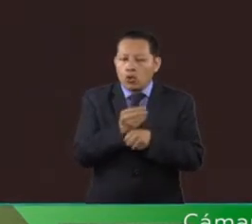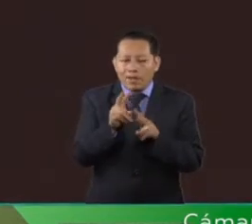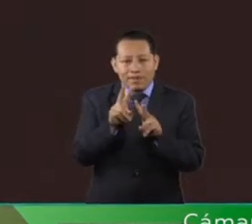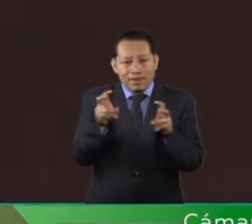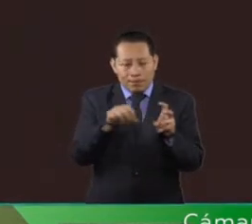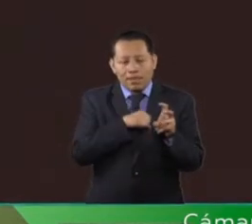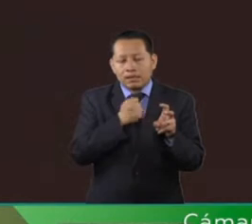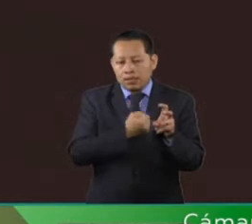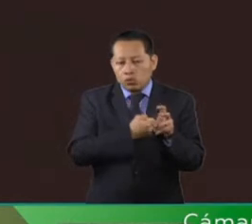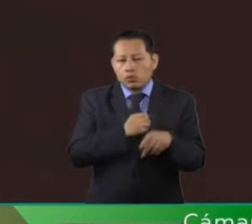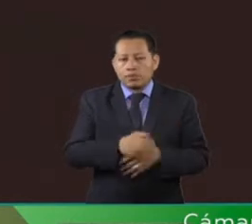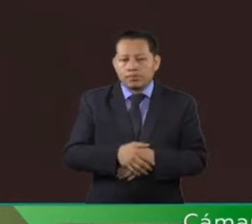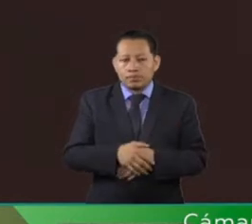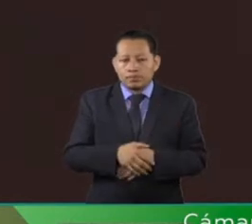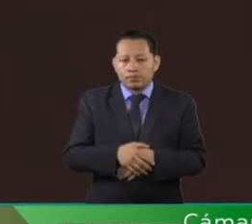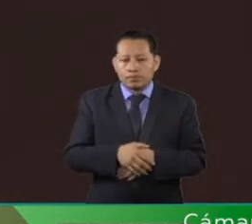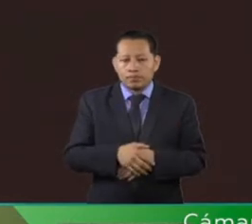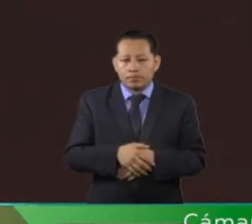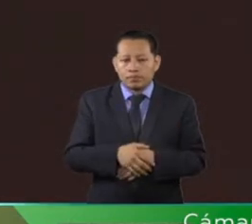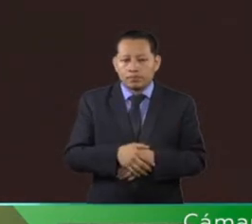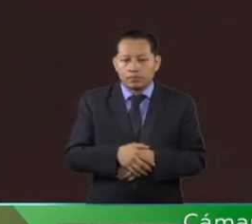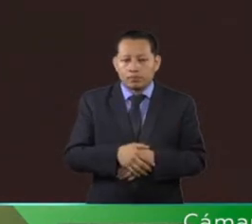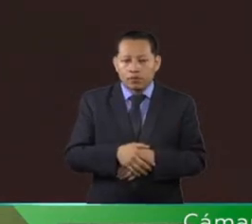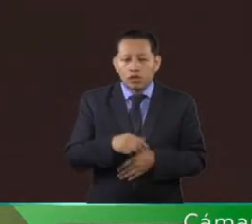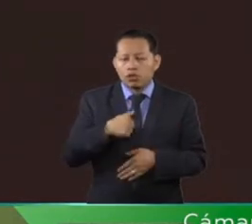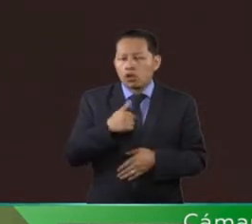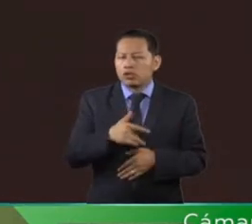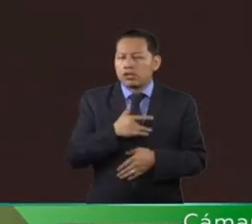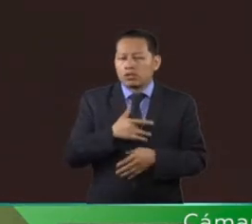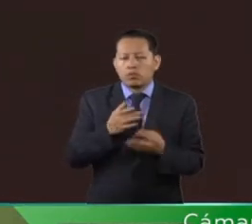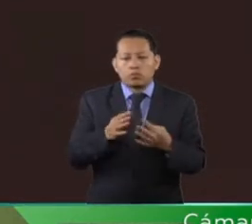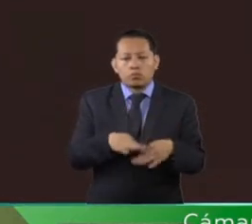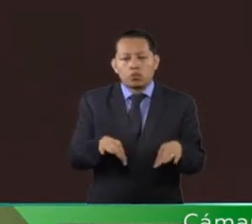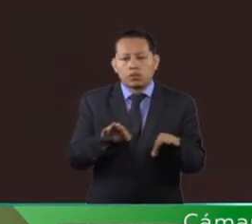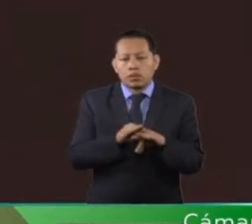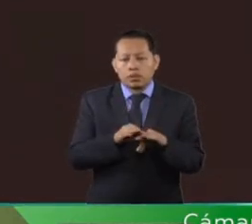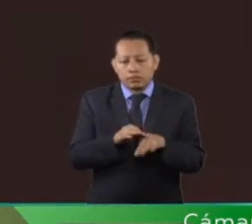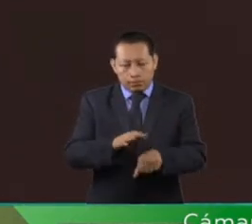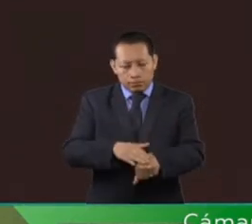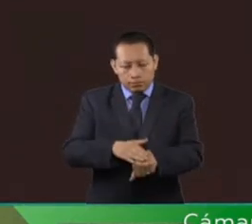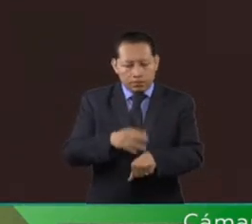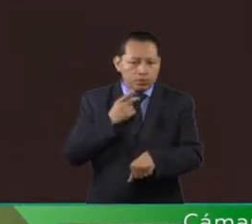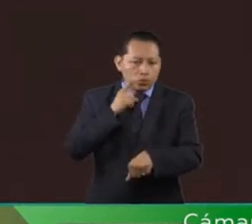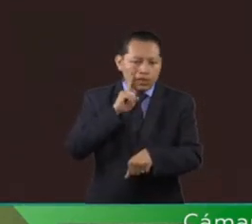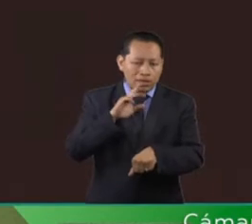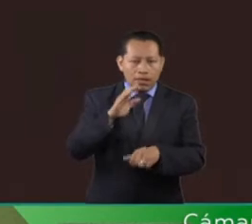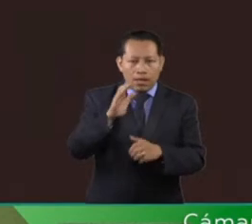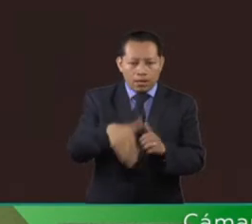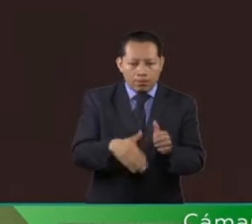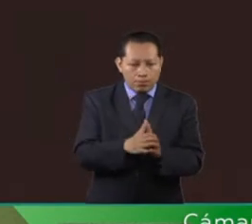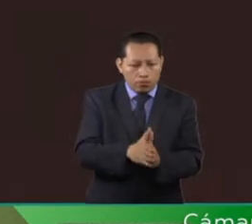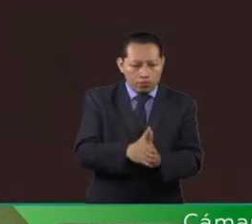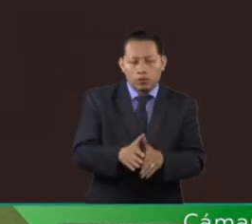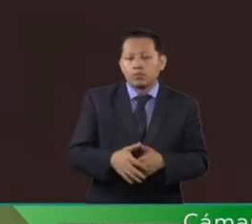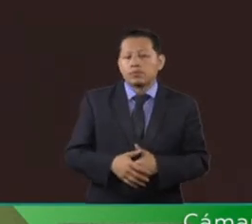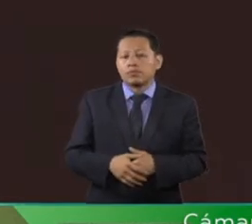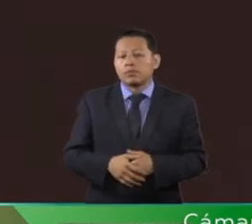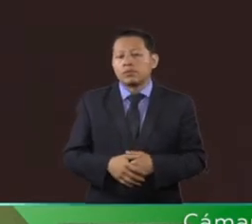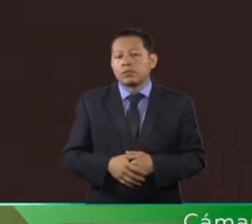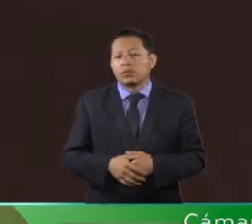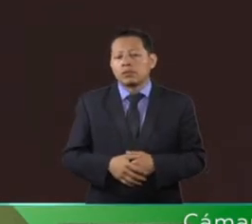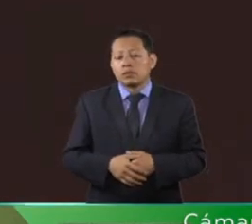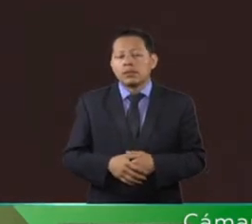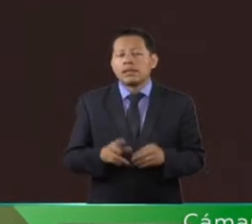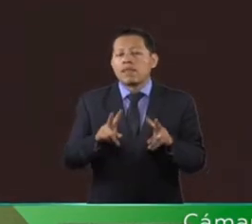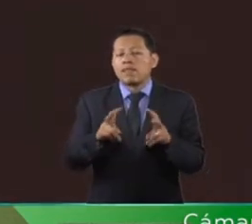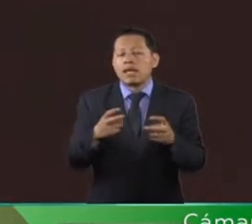sector salud. Aquí me parece fundamental también subrayar que el